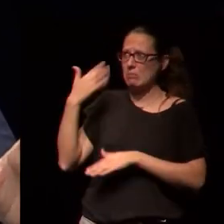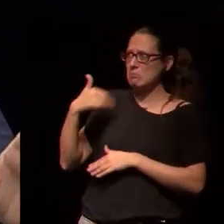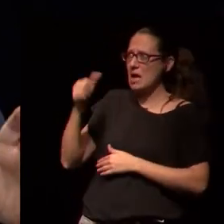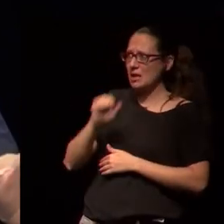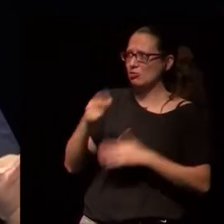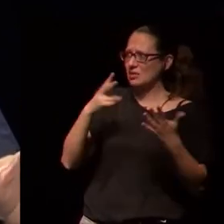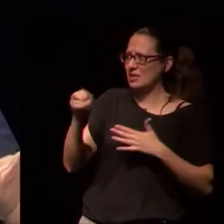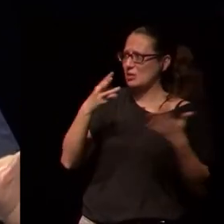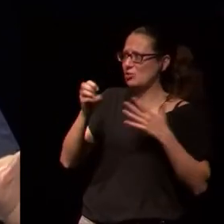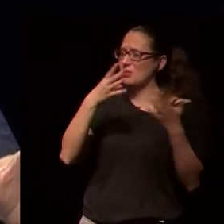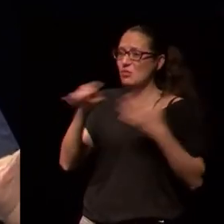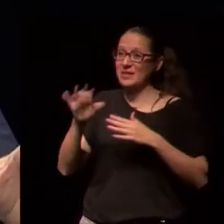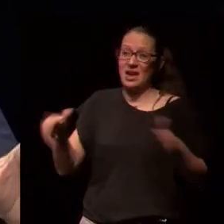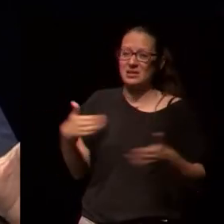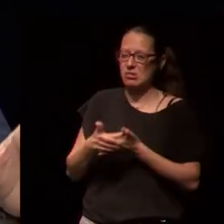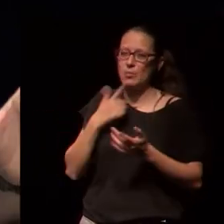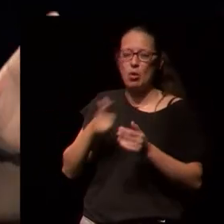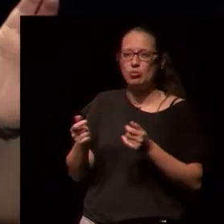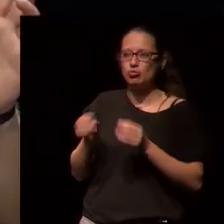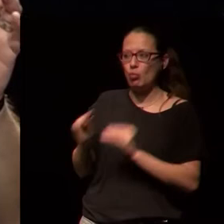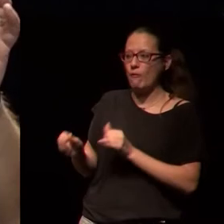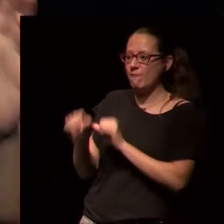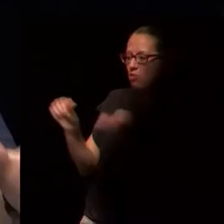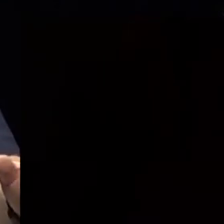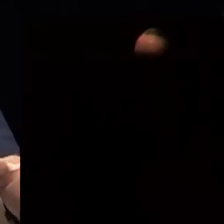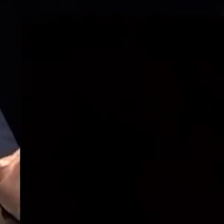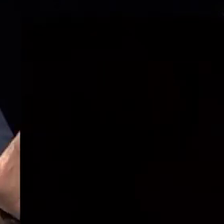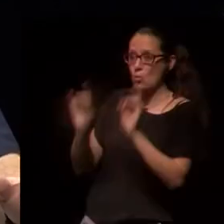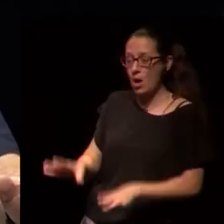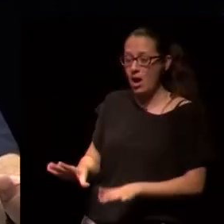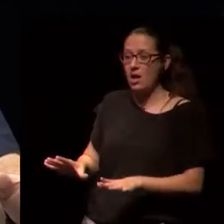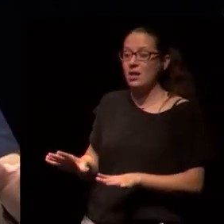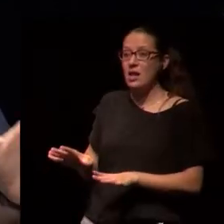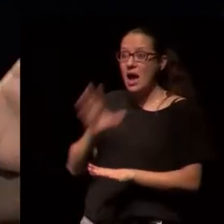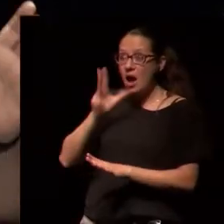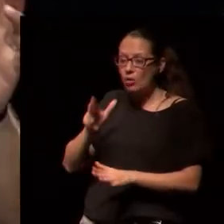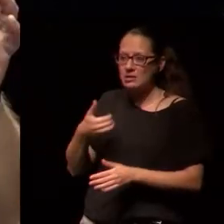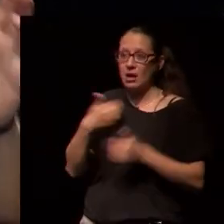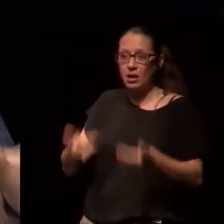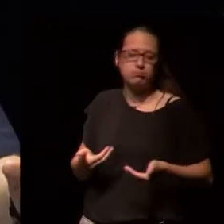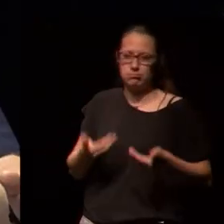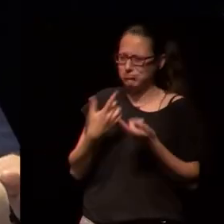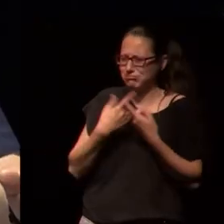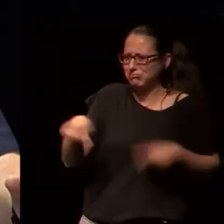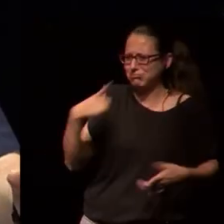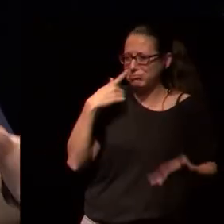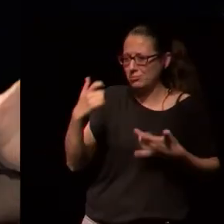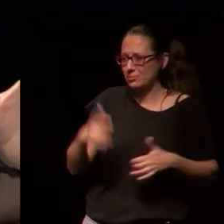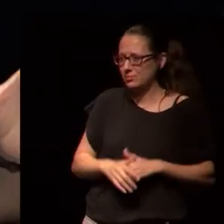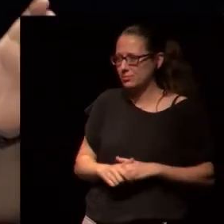70, 80, 90, y ahora es algo muy distinto, muy distinto. Sí que trabajaban mucho